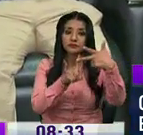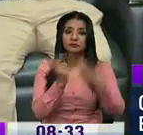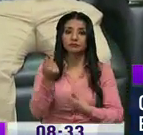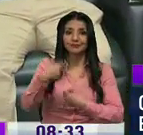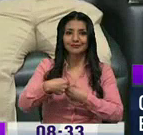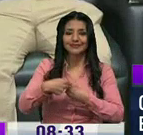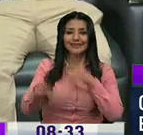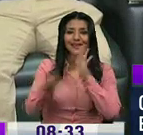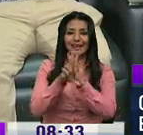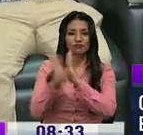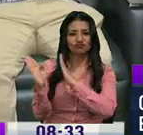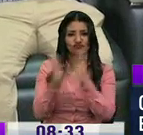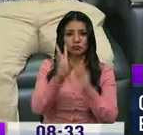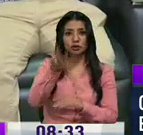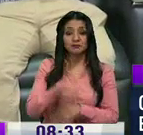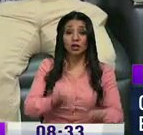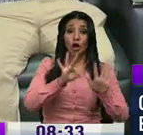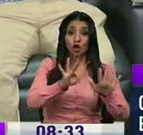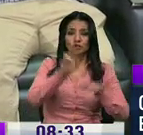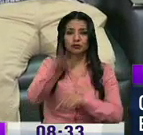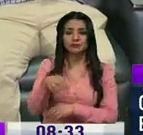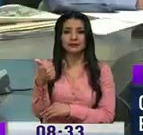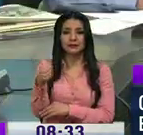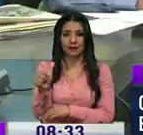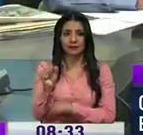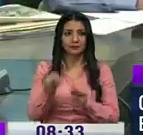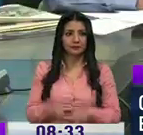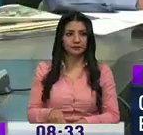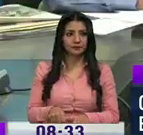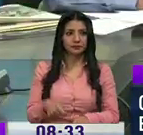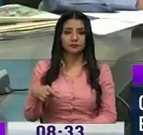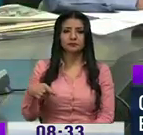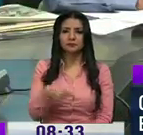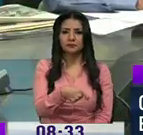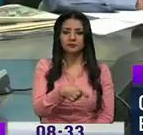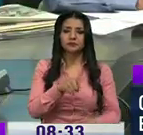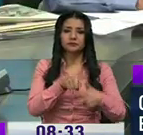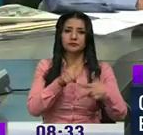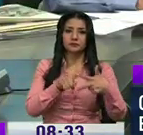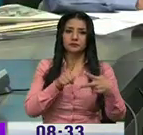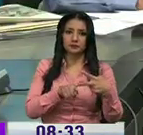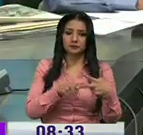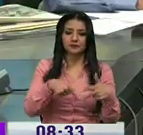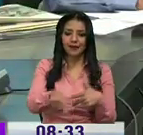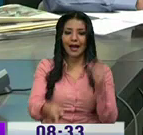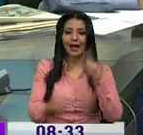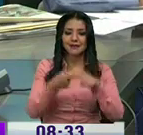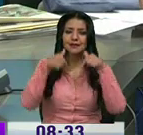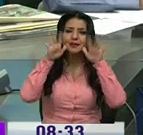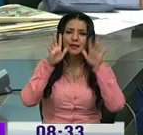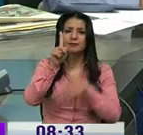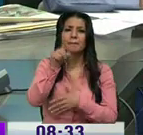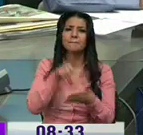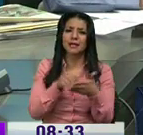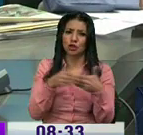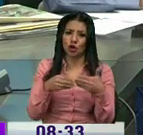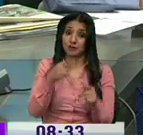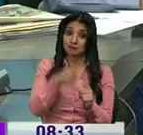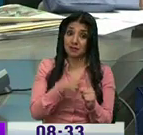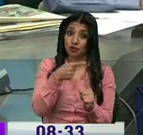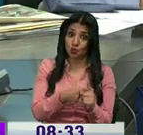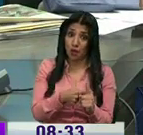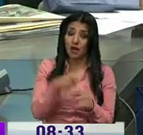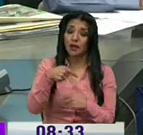parte de la ley transitoria de 2008-2010. A ellos se les pagará 3 cuotas al final de este trimestre, $1,000 por mes y luego